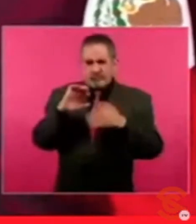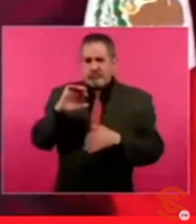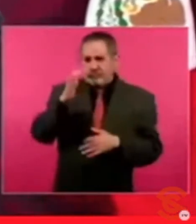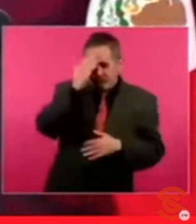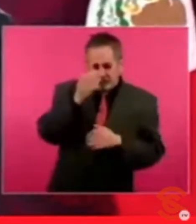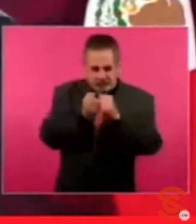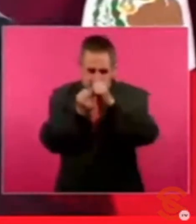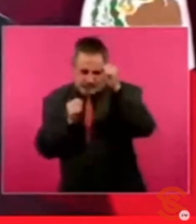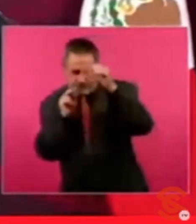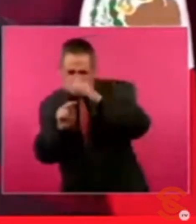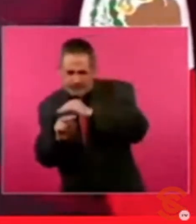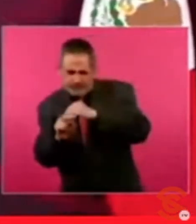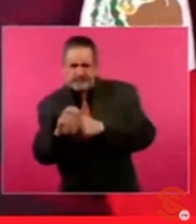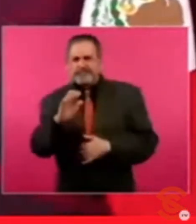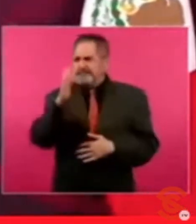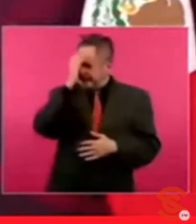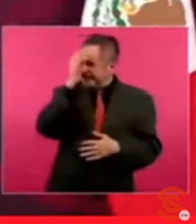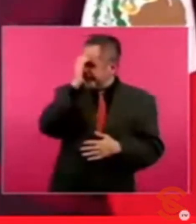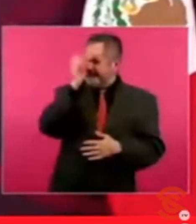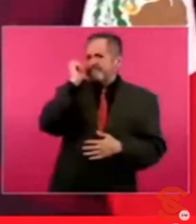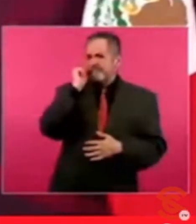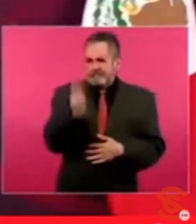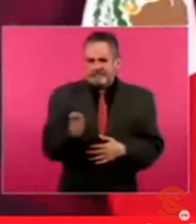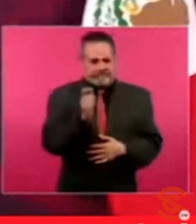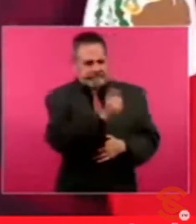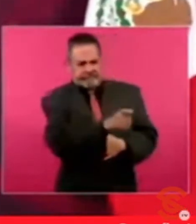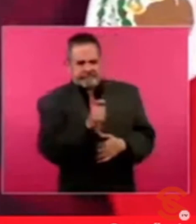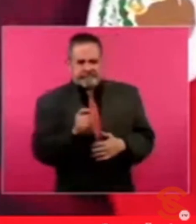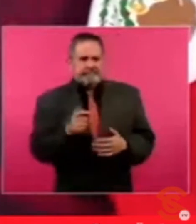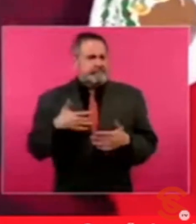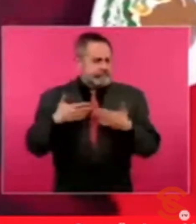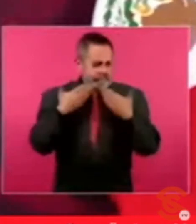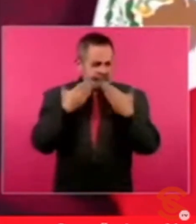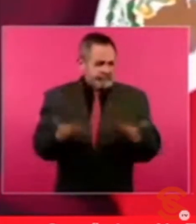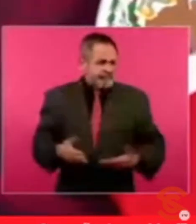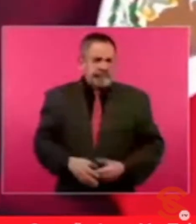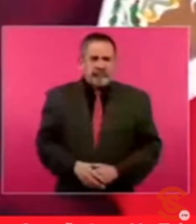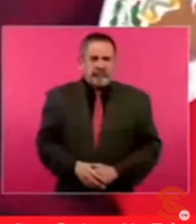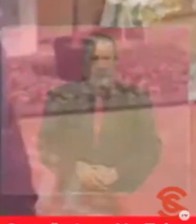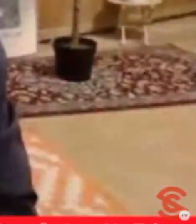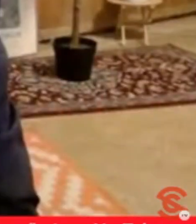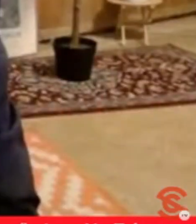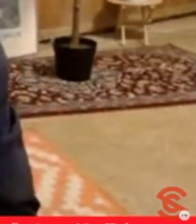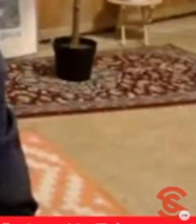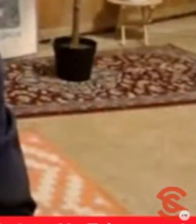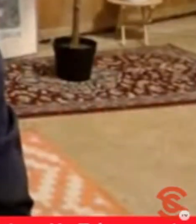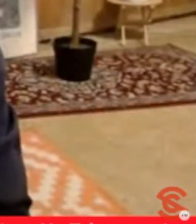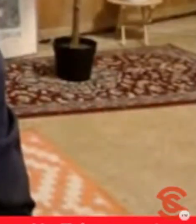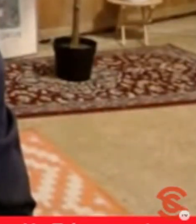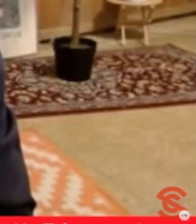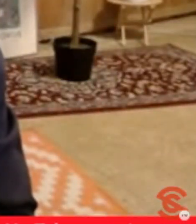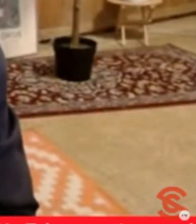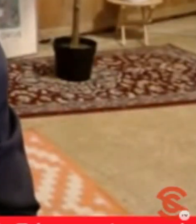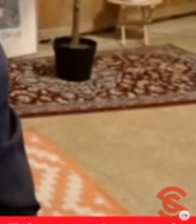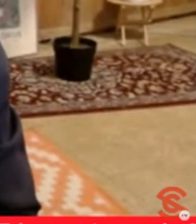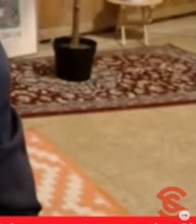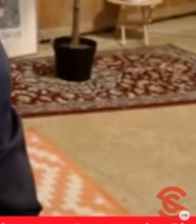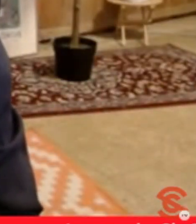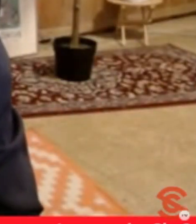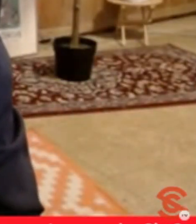purificar la vida pública. Pues la transparencia también, es la transparencia,